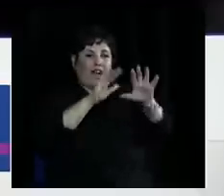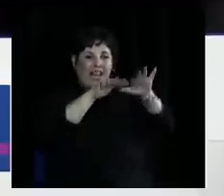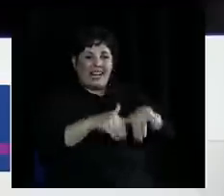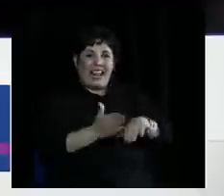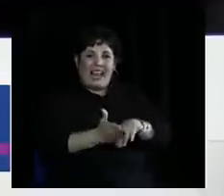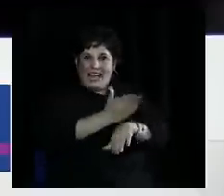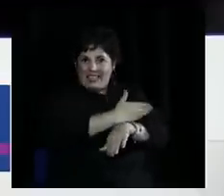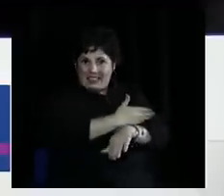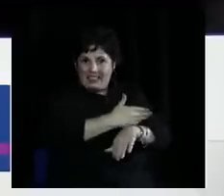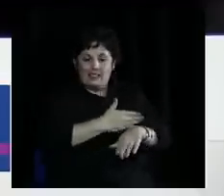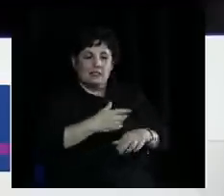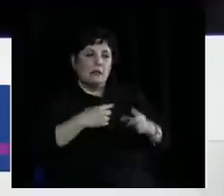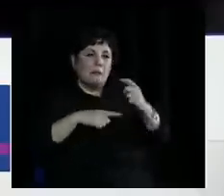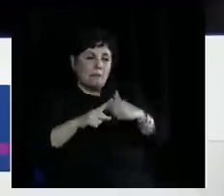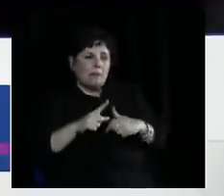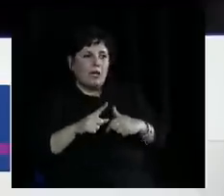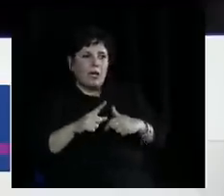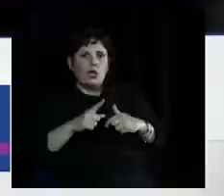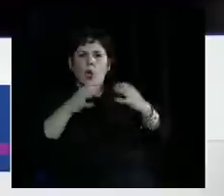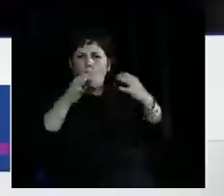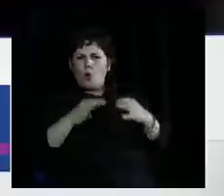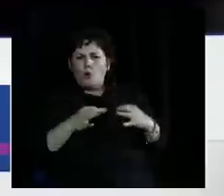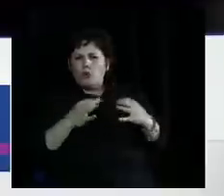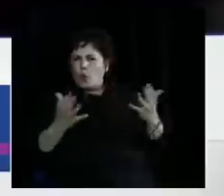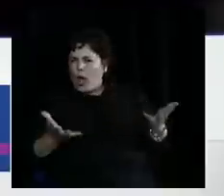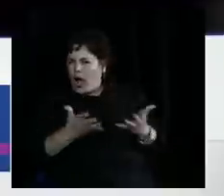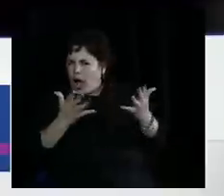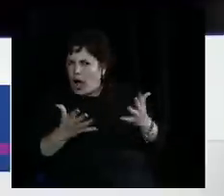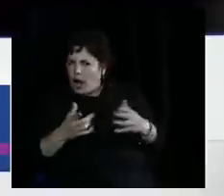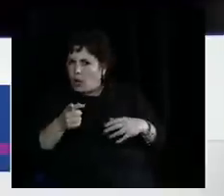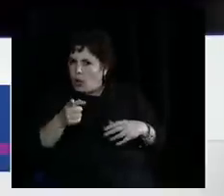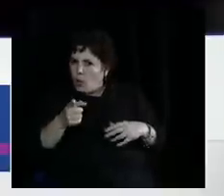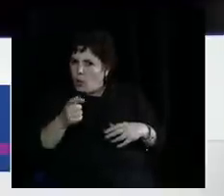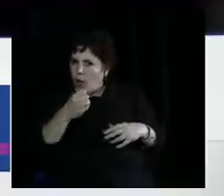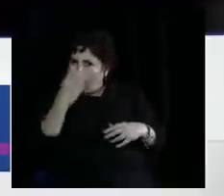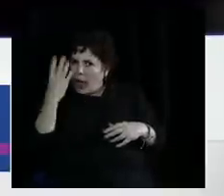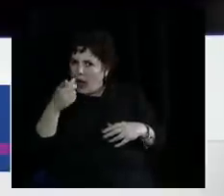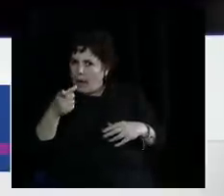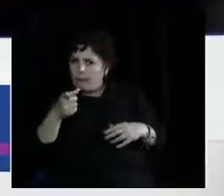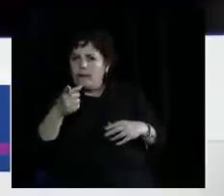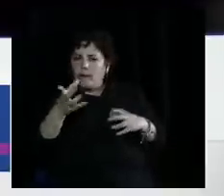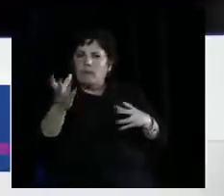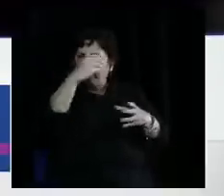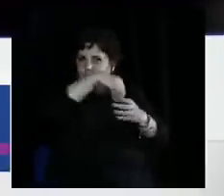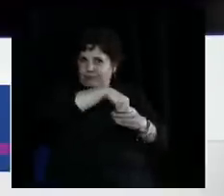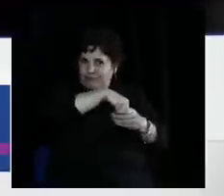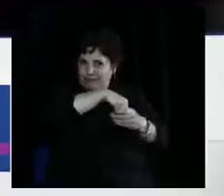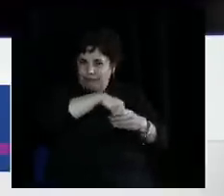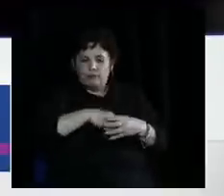Pero habitualmente nosotros, cuando ocurre un hecho posterior que amerita ser mencionado, lo incluimos.